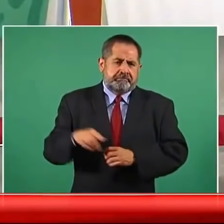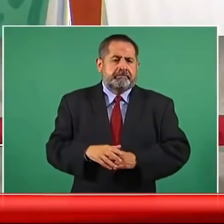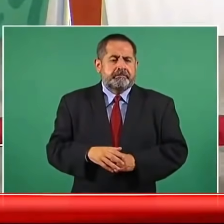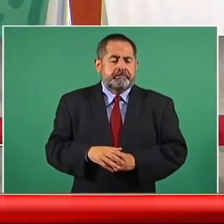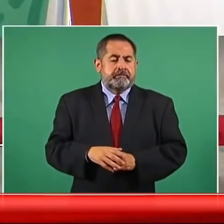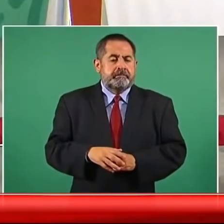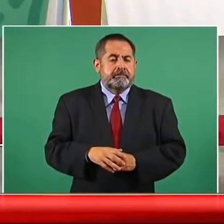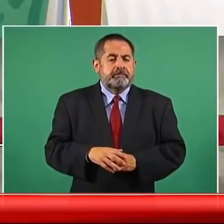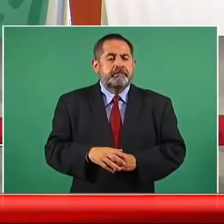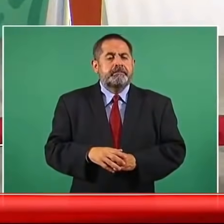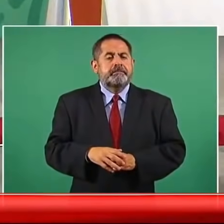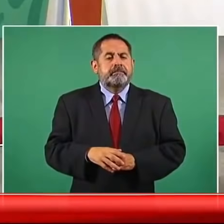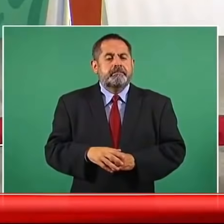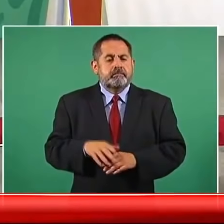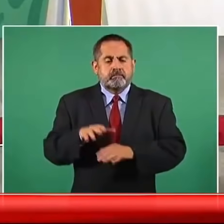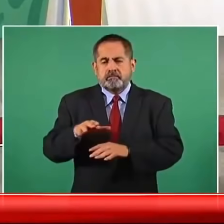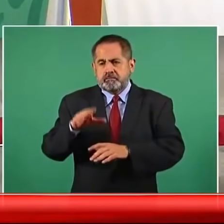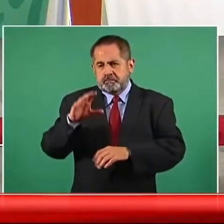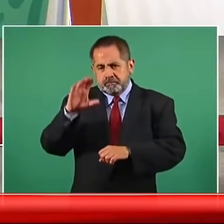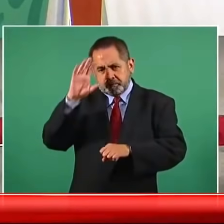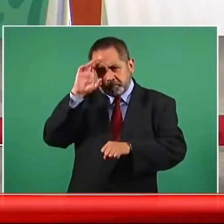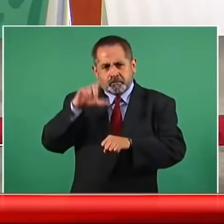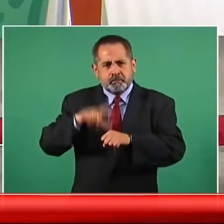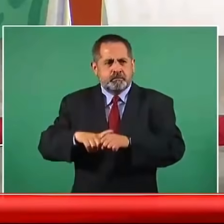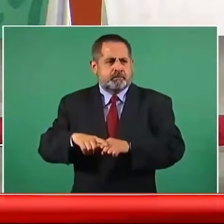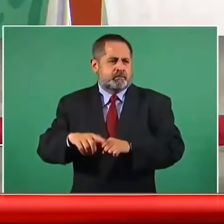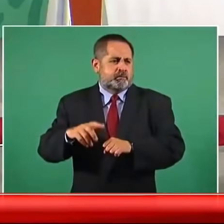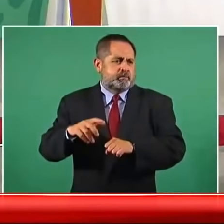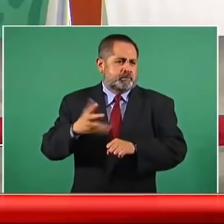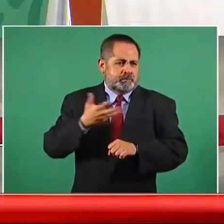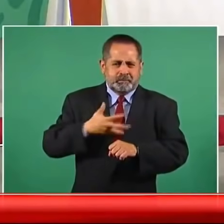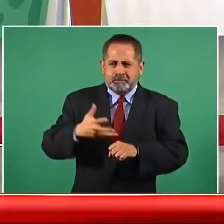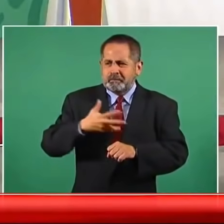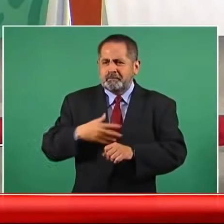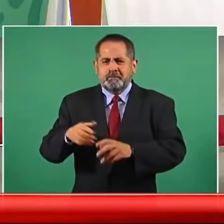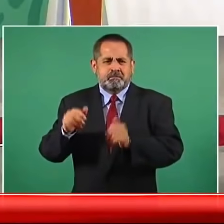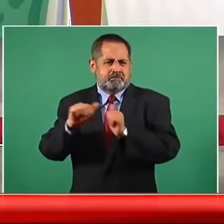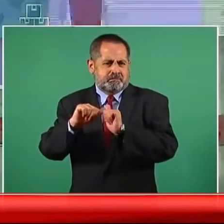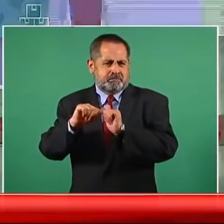En lo cultural, en lo artístico,